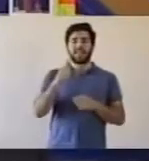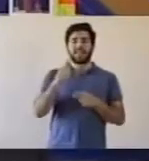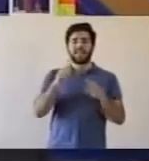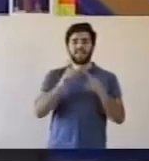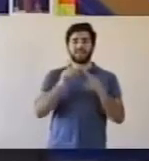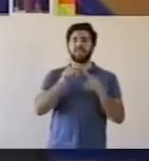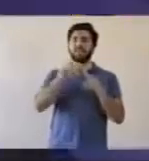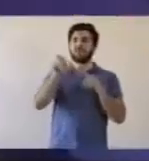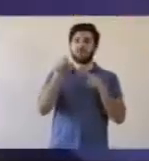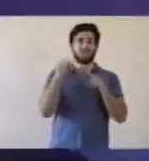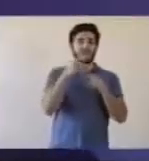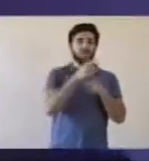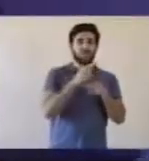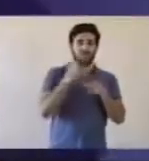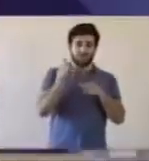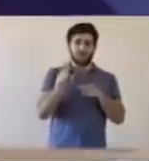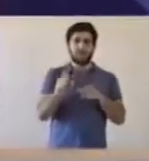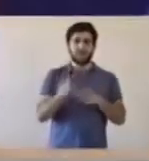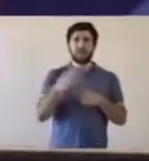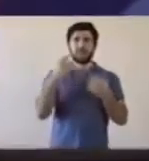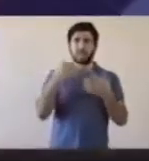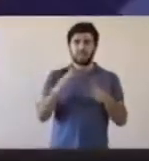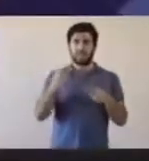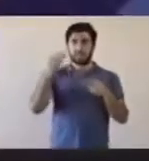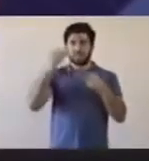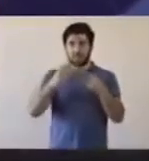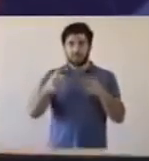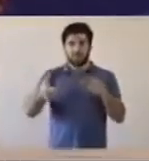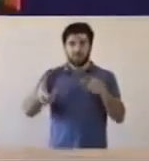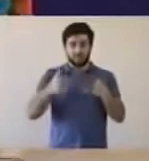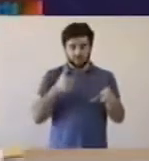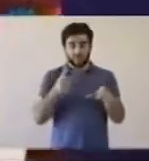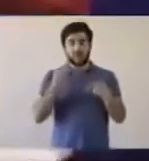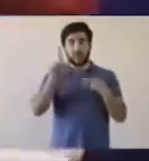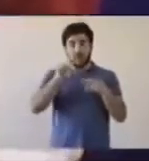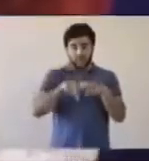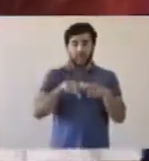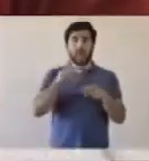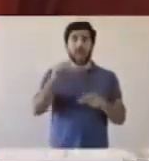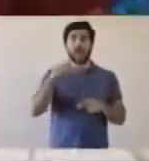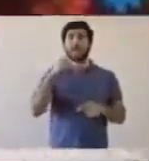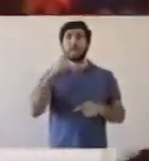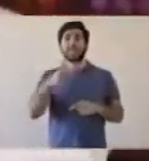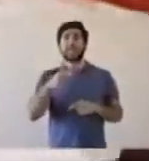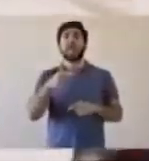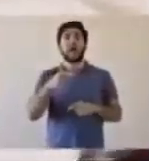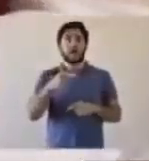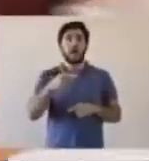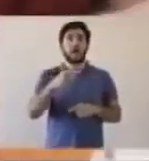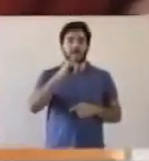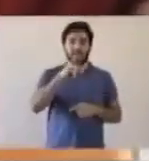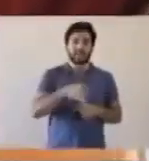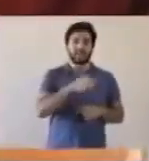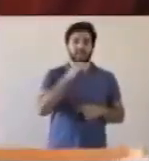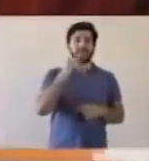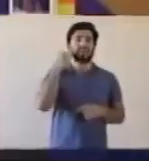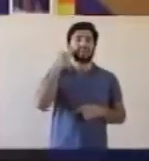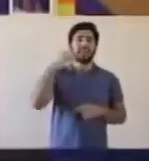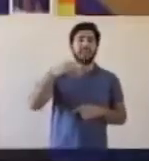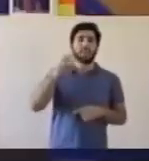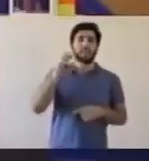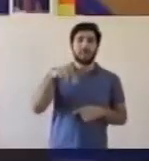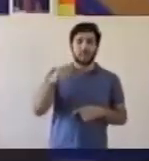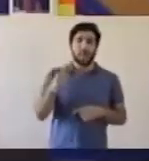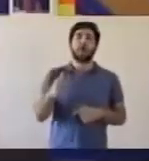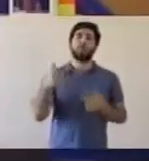¿sí? Vamos a girarlo. Y Jimena, ¿verdad? Hoy yo le voy a hablar, es mi turno de